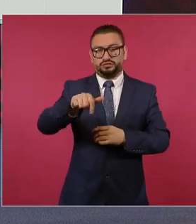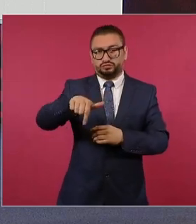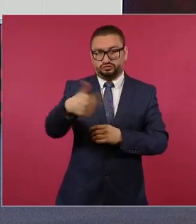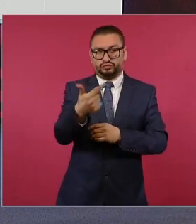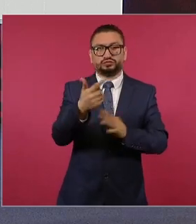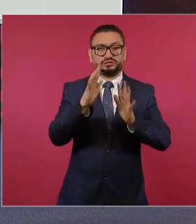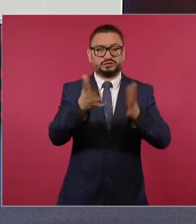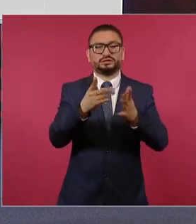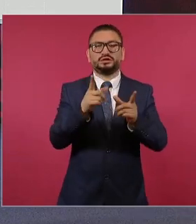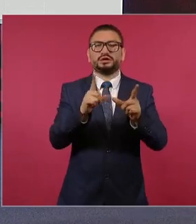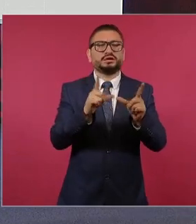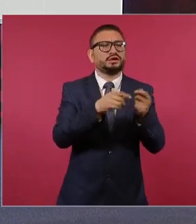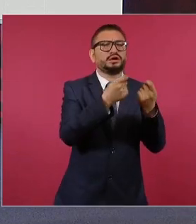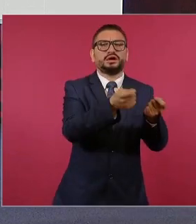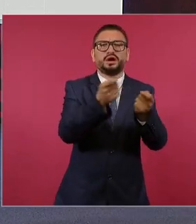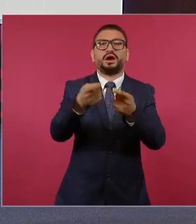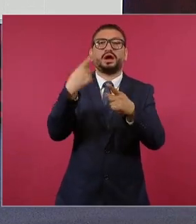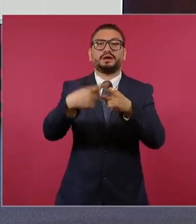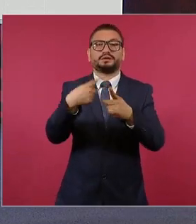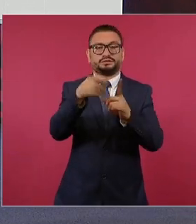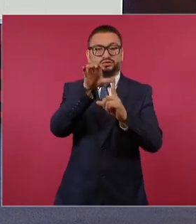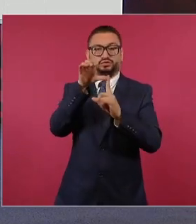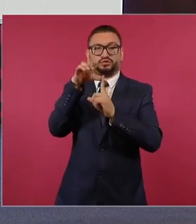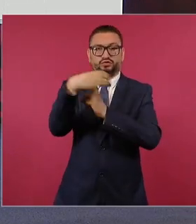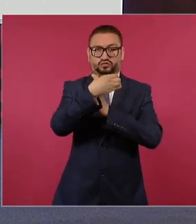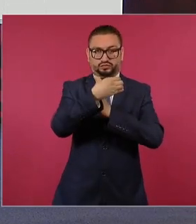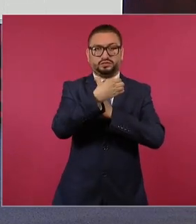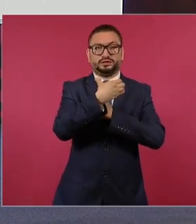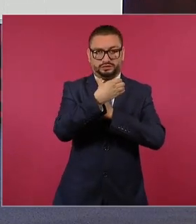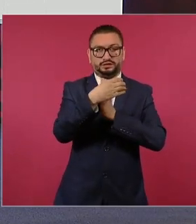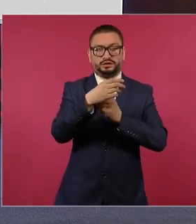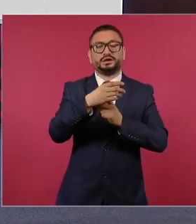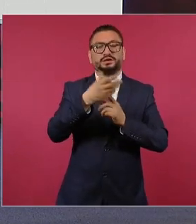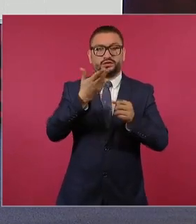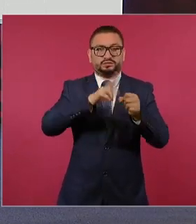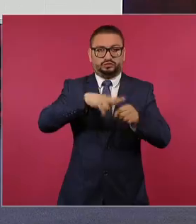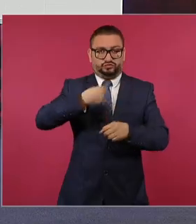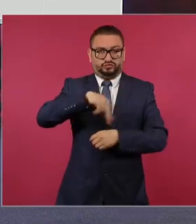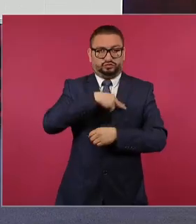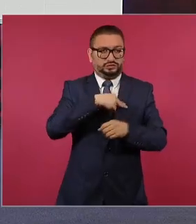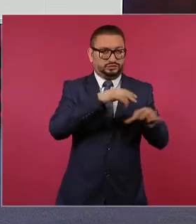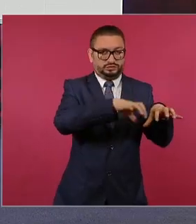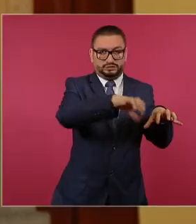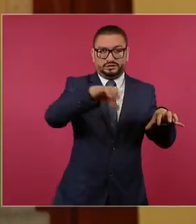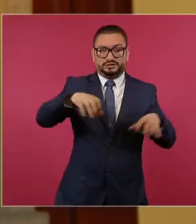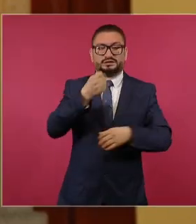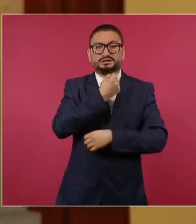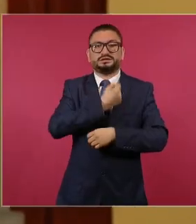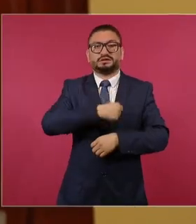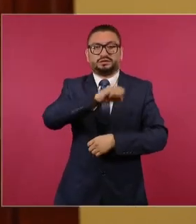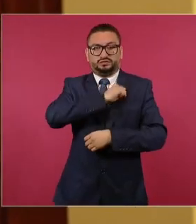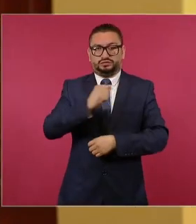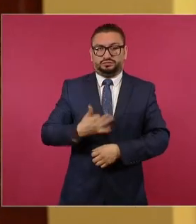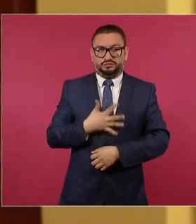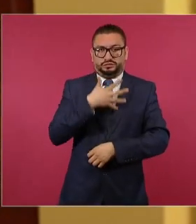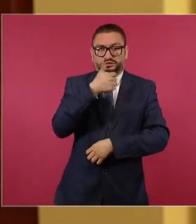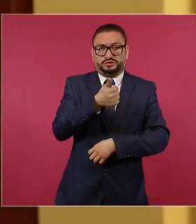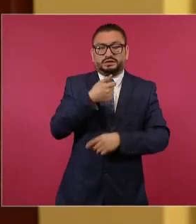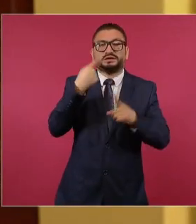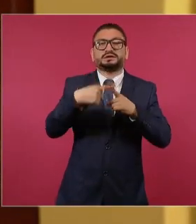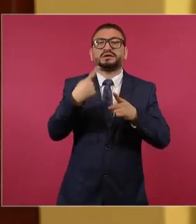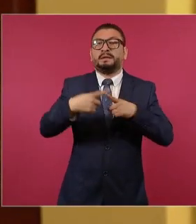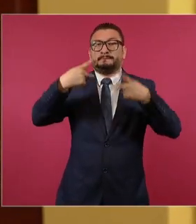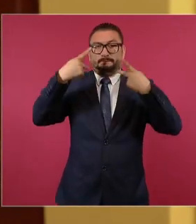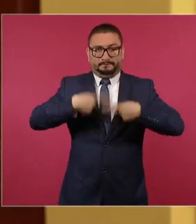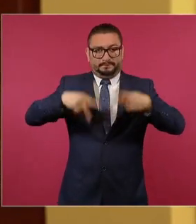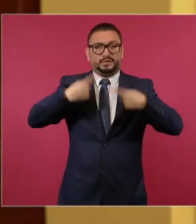11,112. ¿A quién se las entregamos? A los comités de la clínica Es Nuestra, los comités de salud y bienestar integrados por la población,